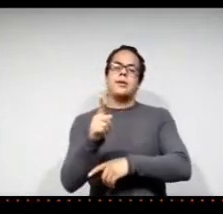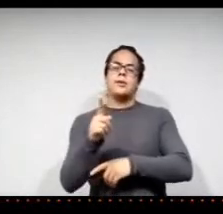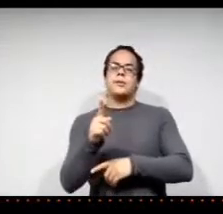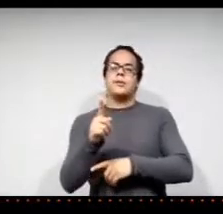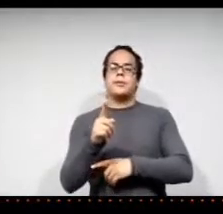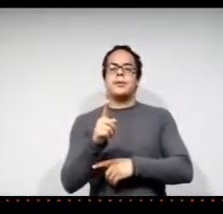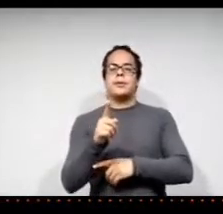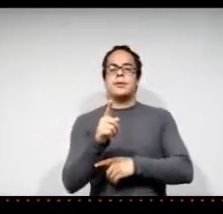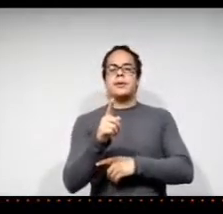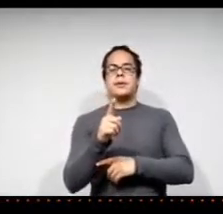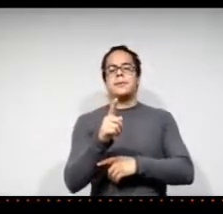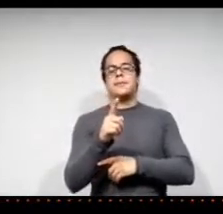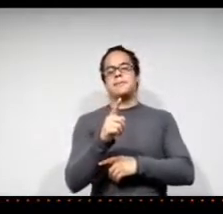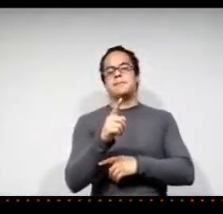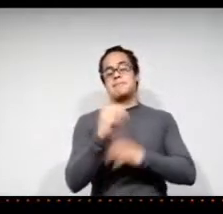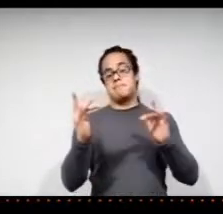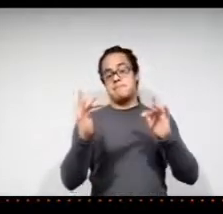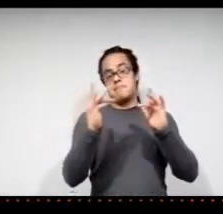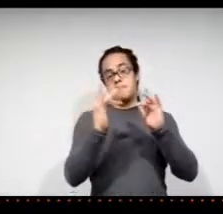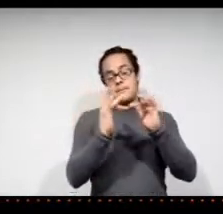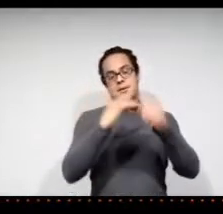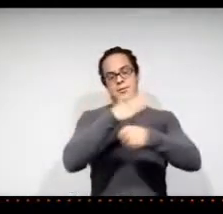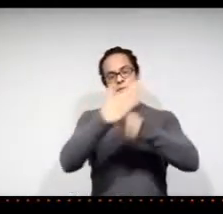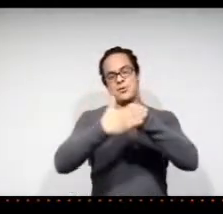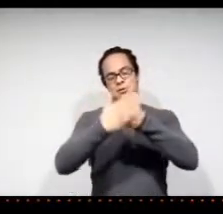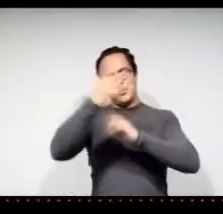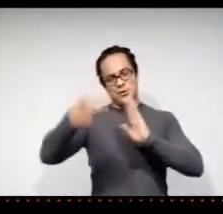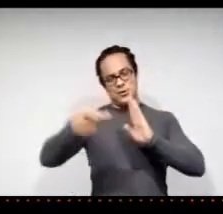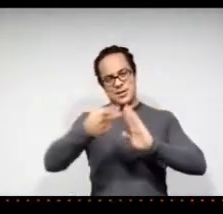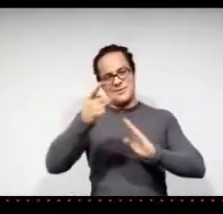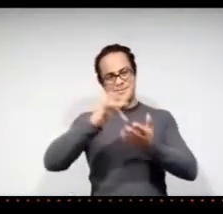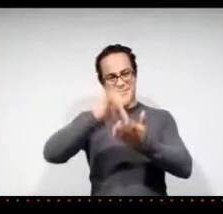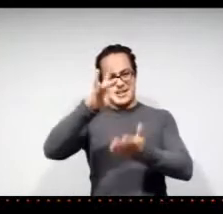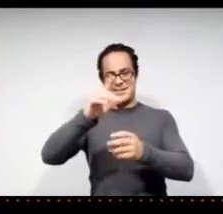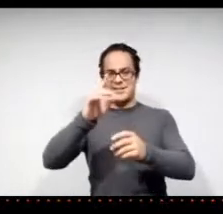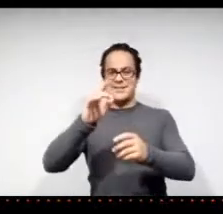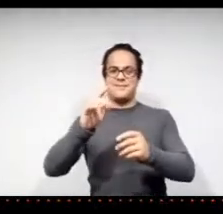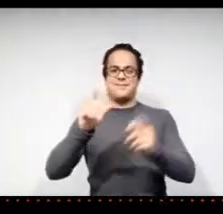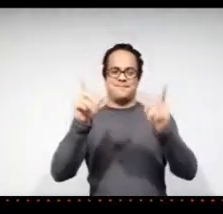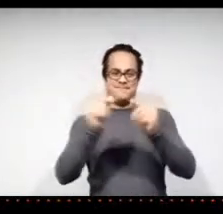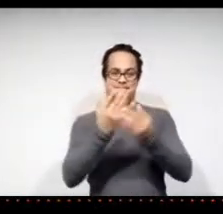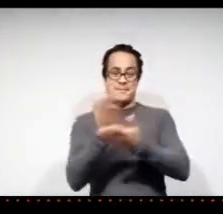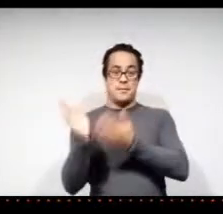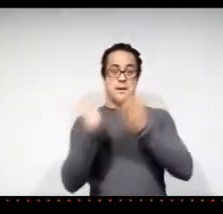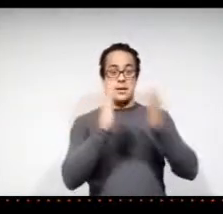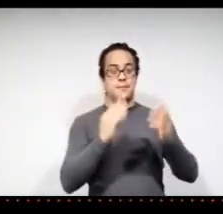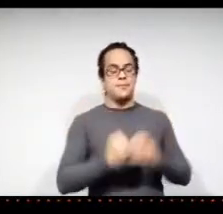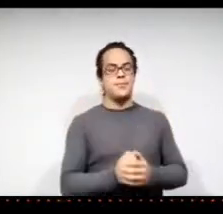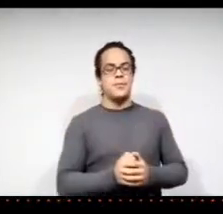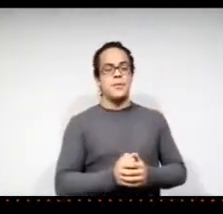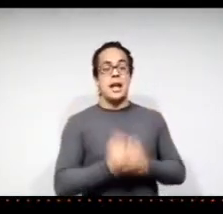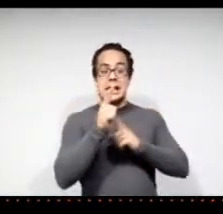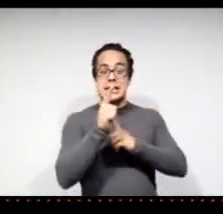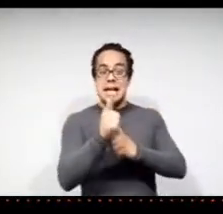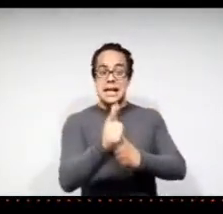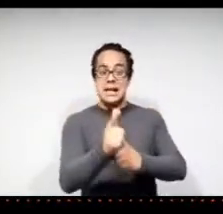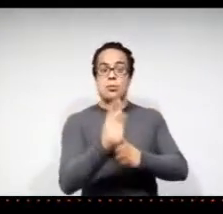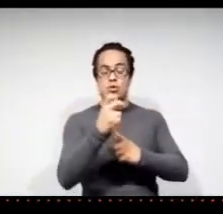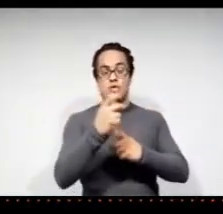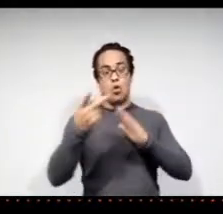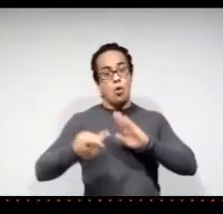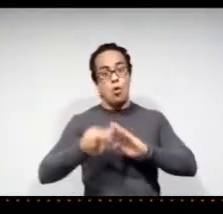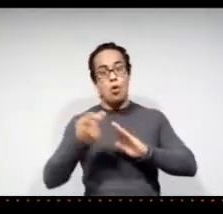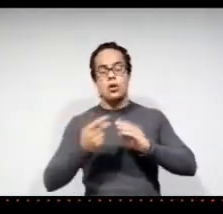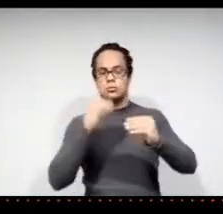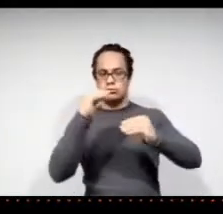tenerlos con nosotros también en el futuro. Y entonces ahora sí, continuamos con la etapa, un periodo más de